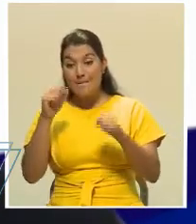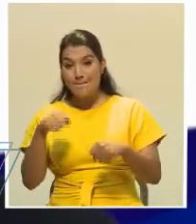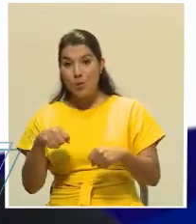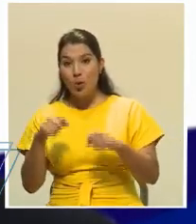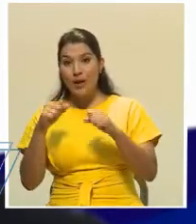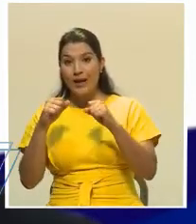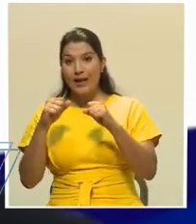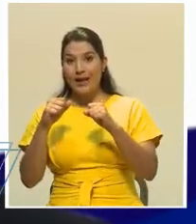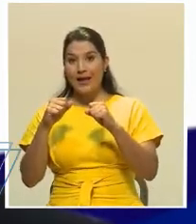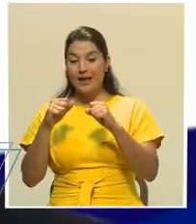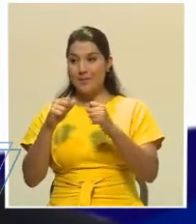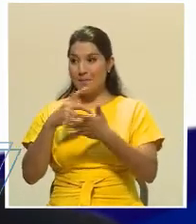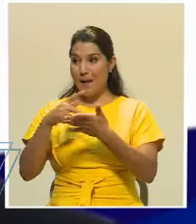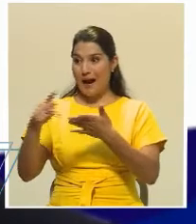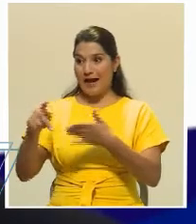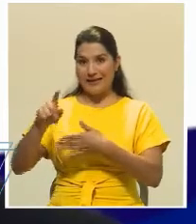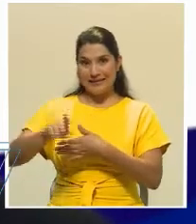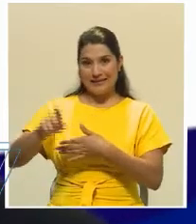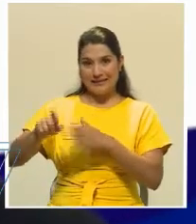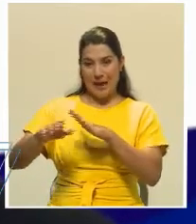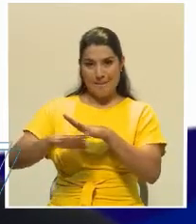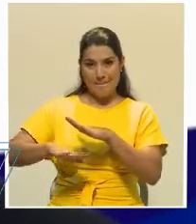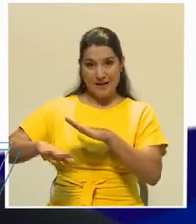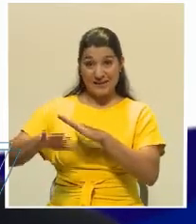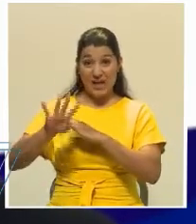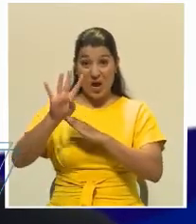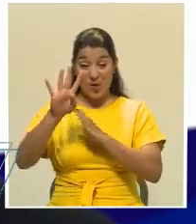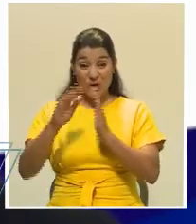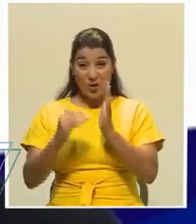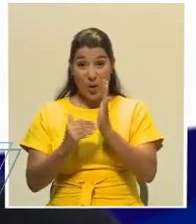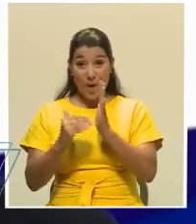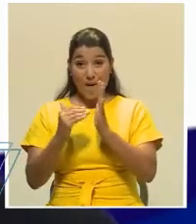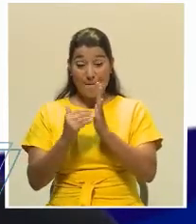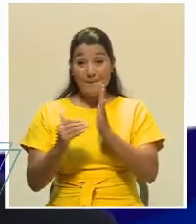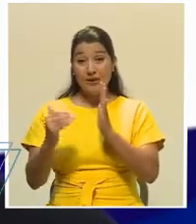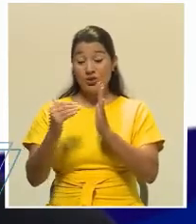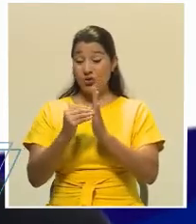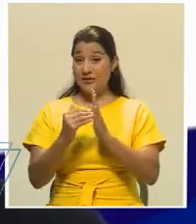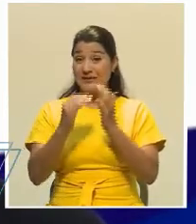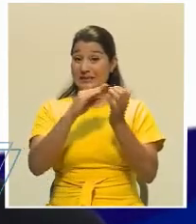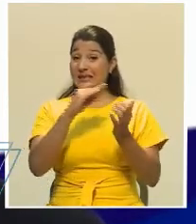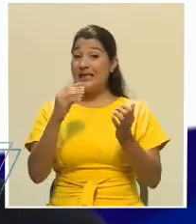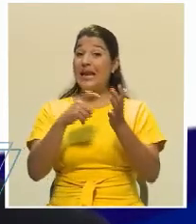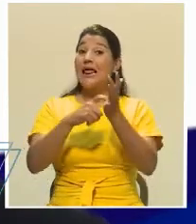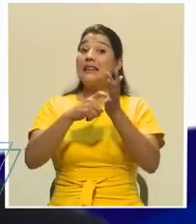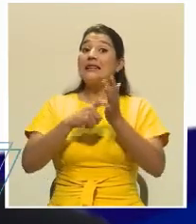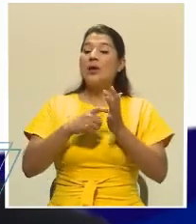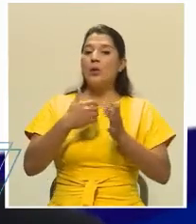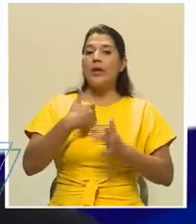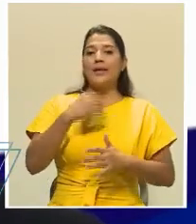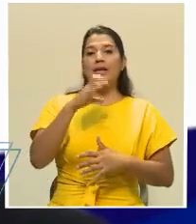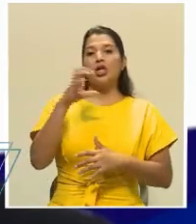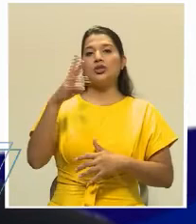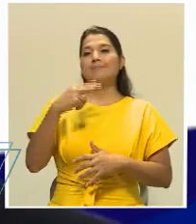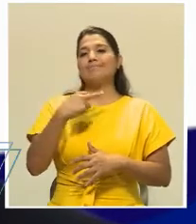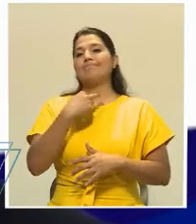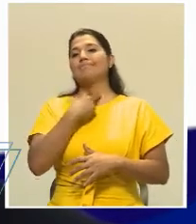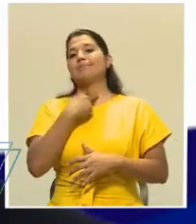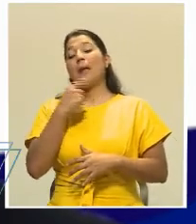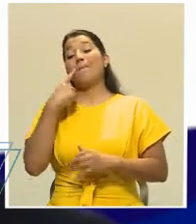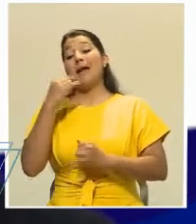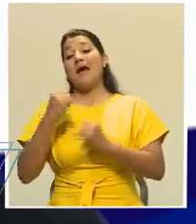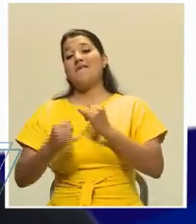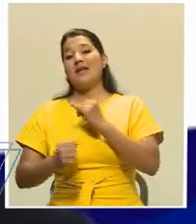está presupuestado. Los niveles de endeudamiento que tiene este país son muy altos y para finales de año van